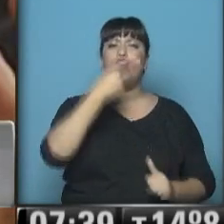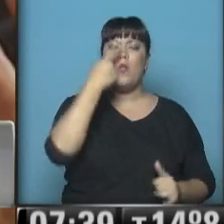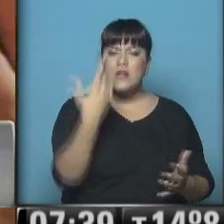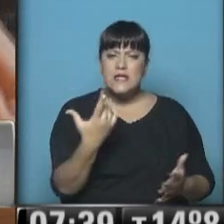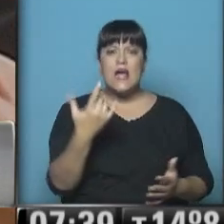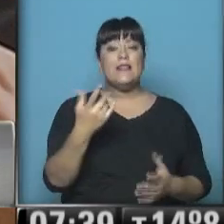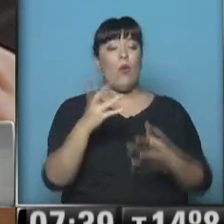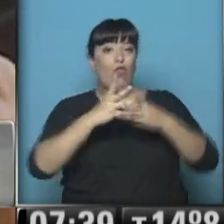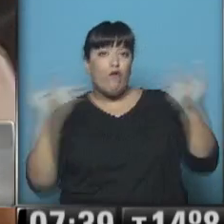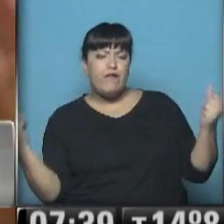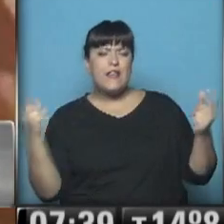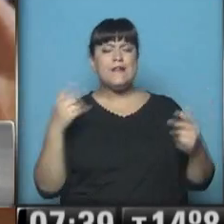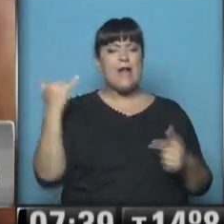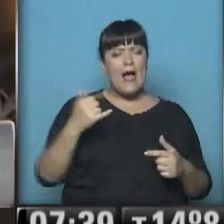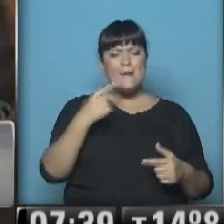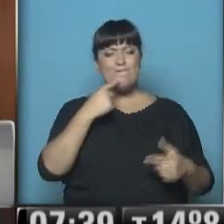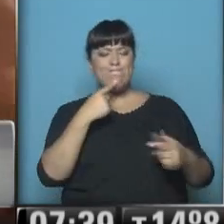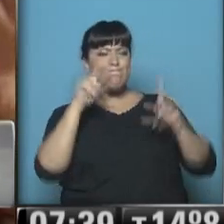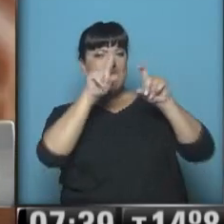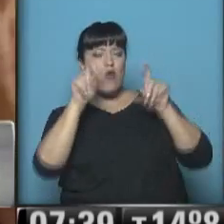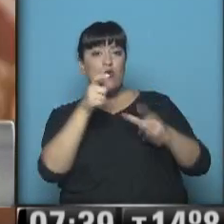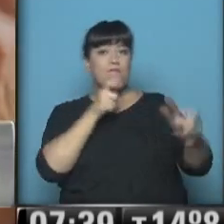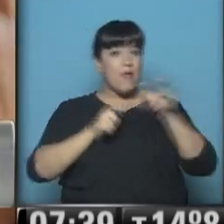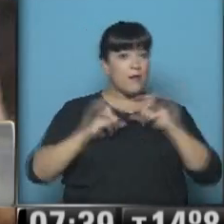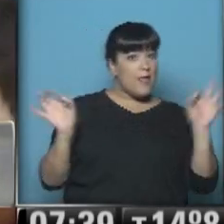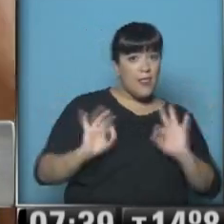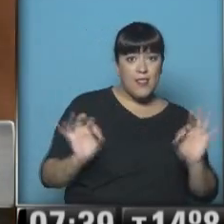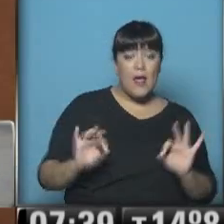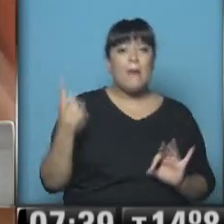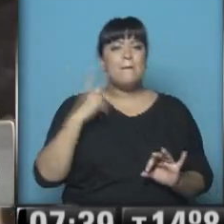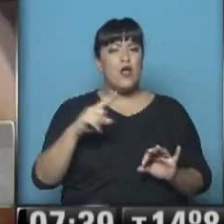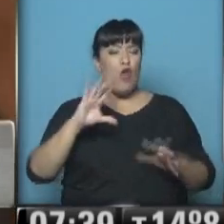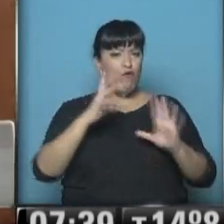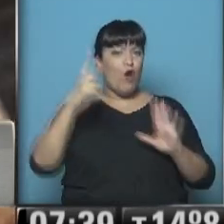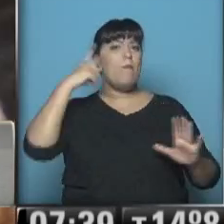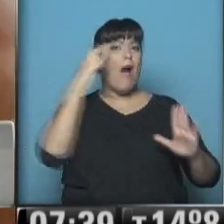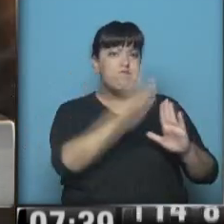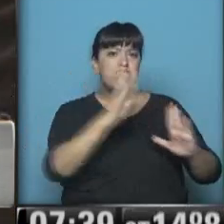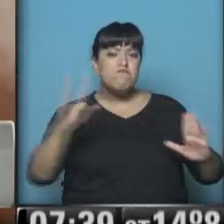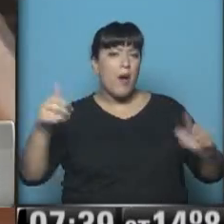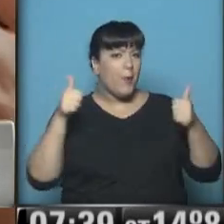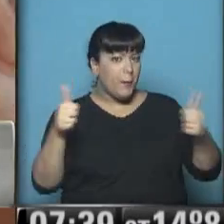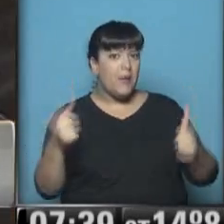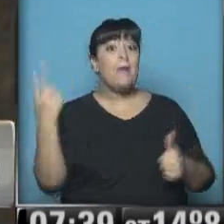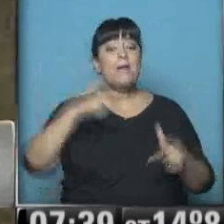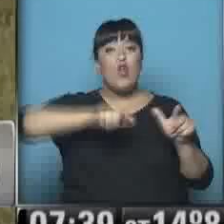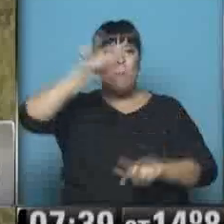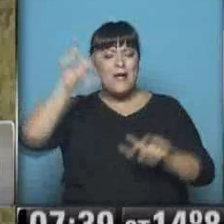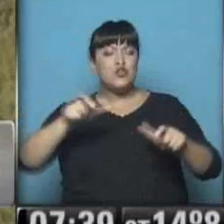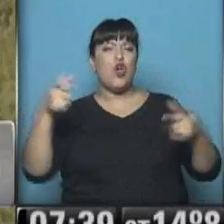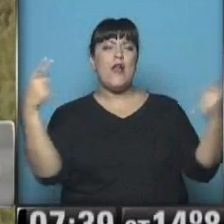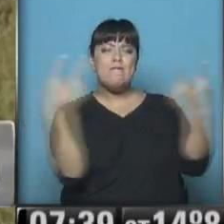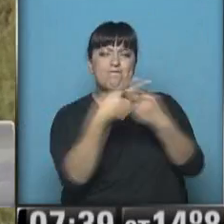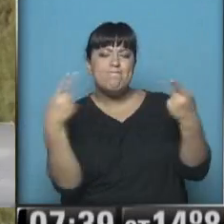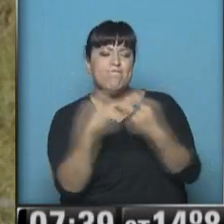preguntas sin contestar pero no no es que no tenga lógica la película tiene lógica pero la gente se pelea